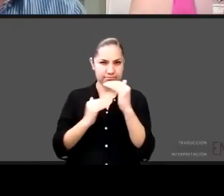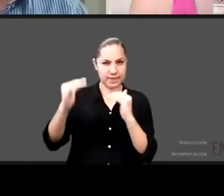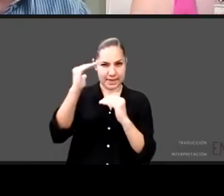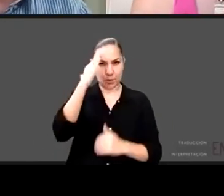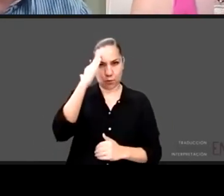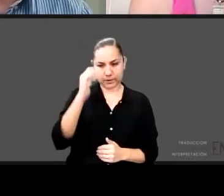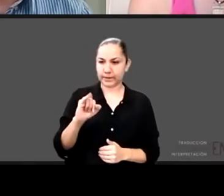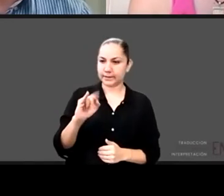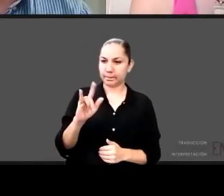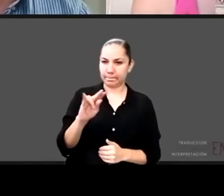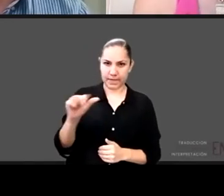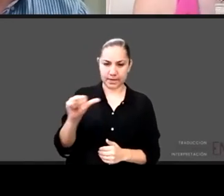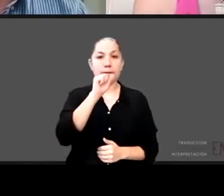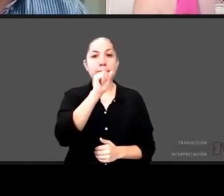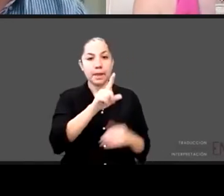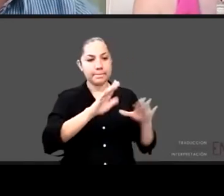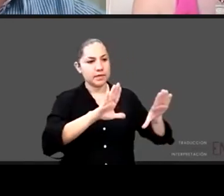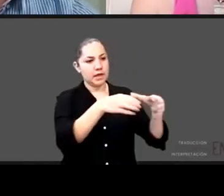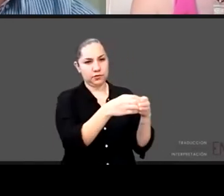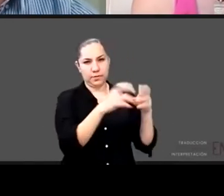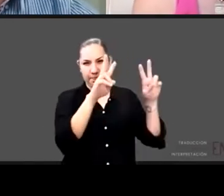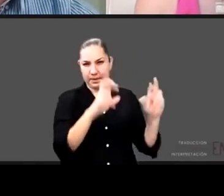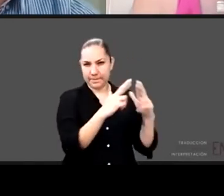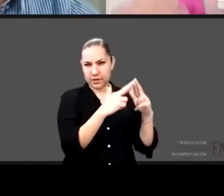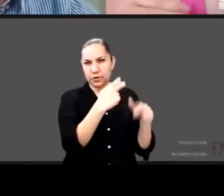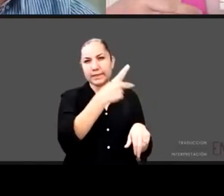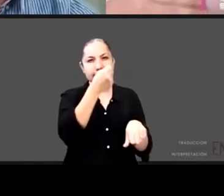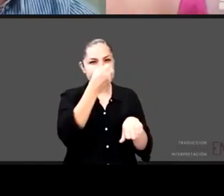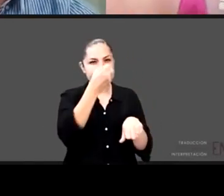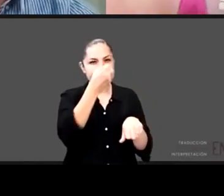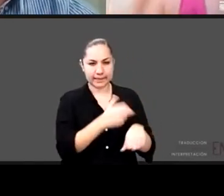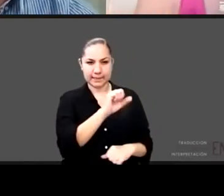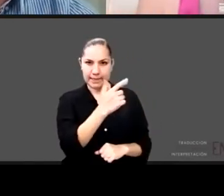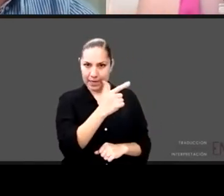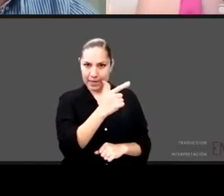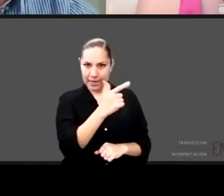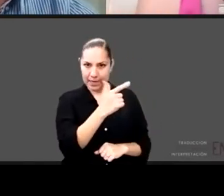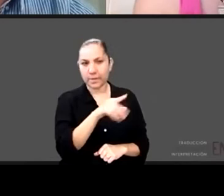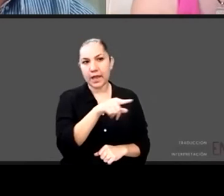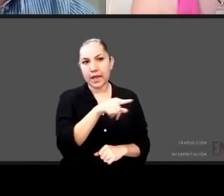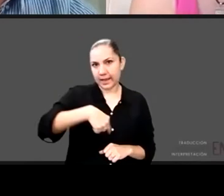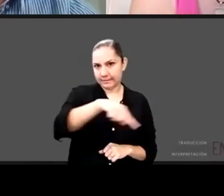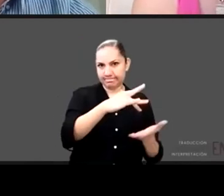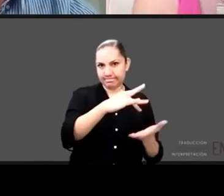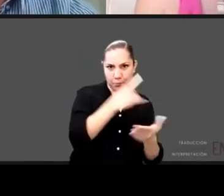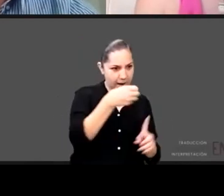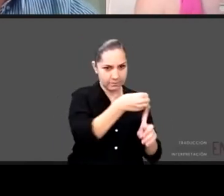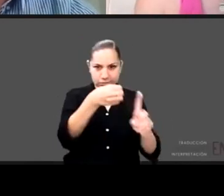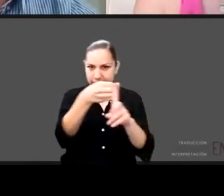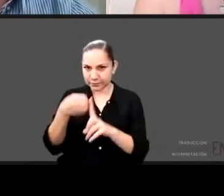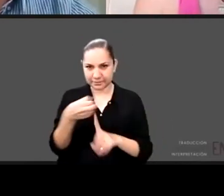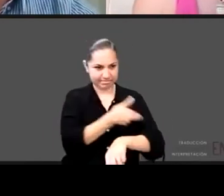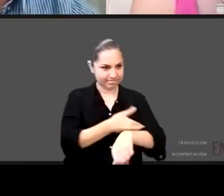a la Dirección General de Asuntos Religiosos de la Secretaría de Gobernación que nos apoyaron en la organización de este conversatorio.